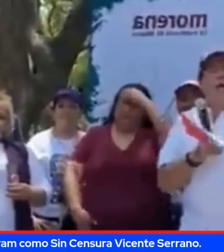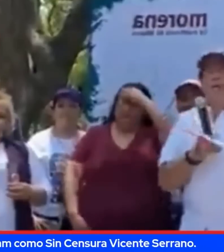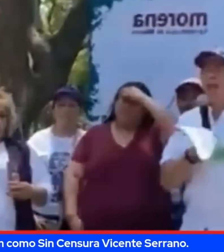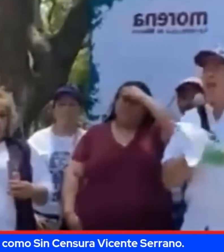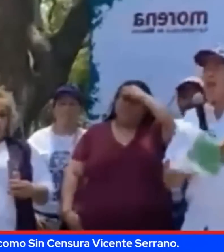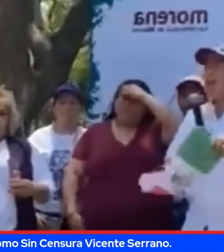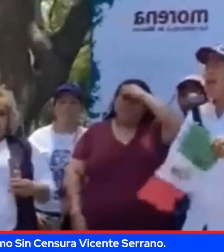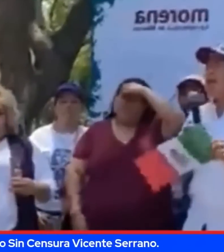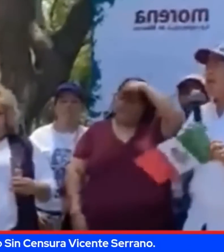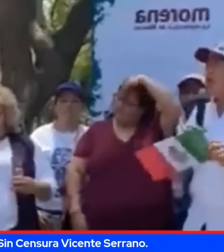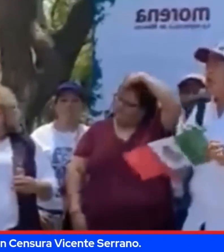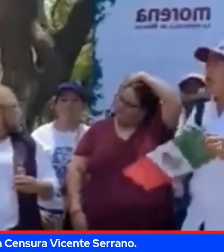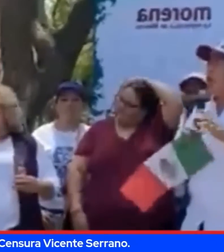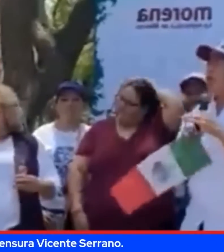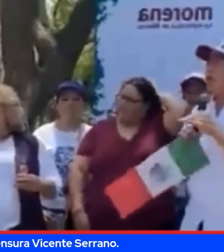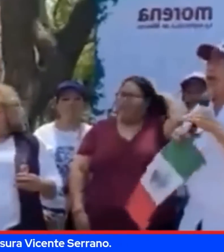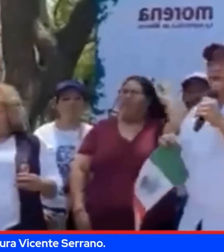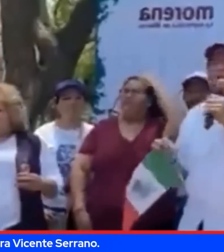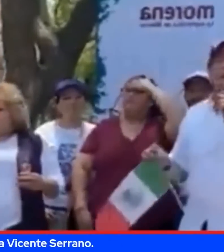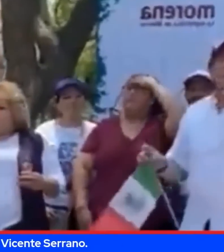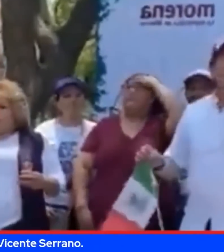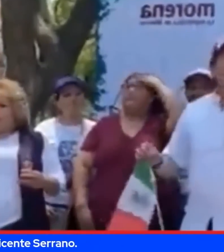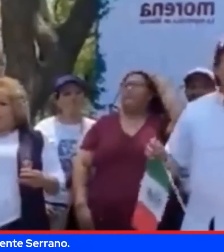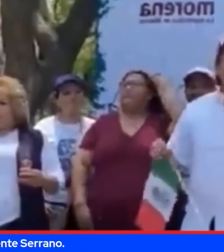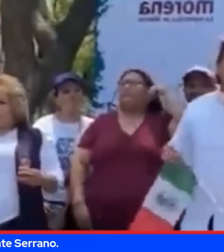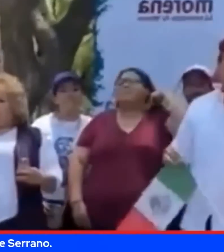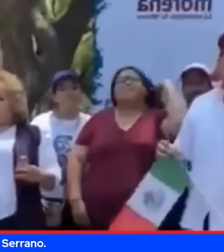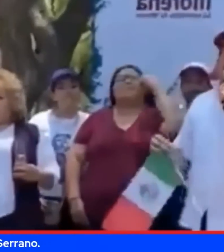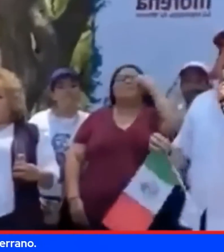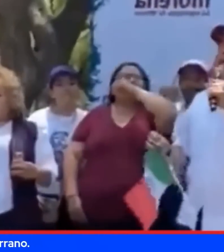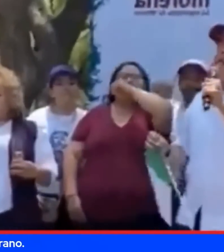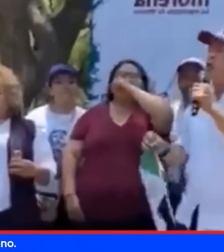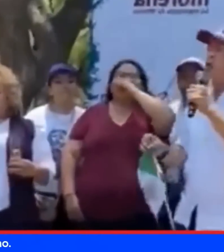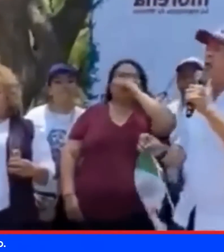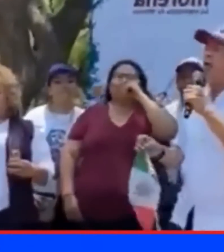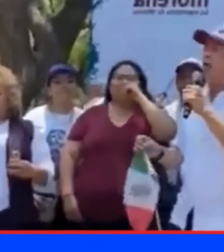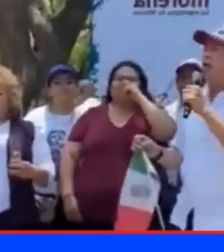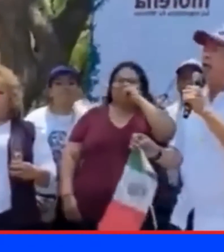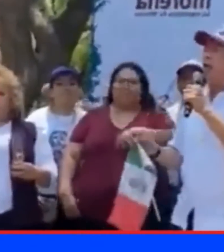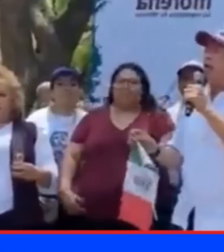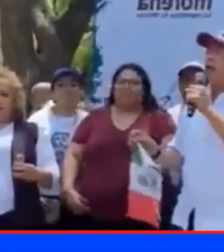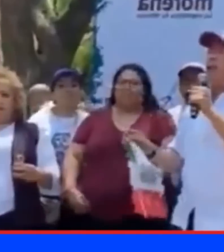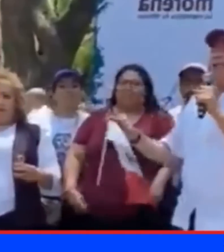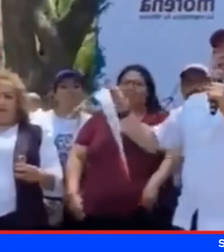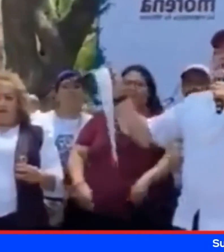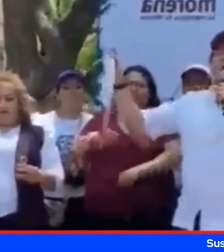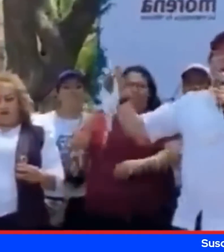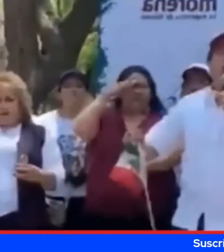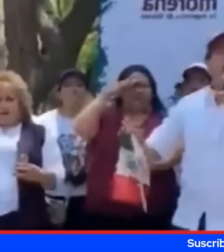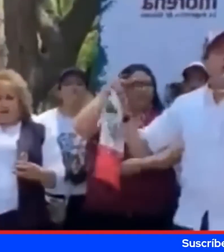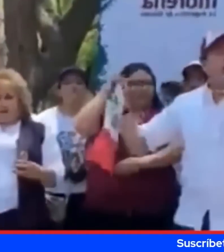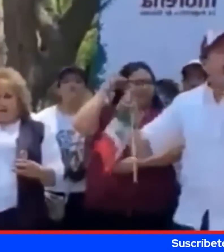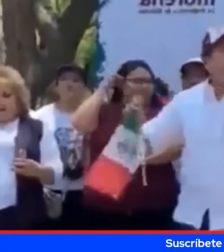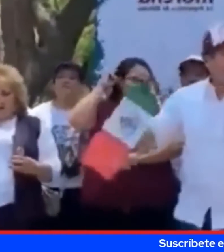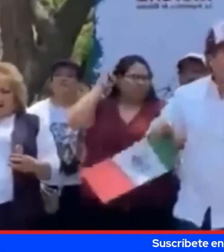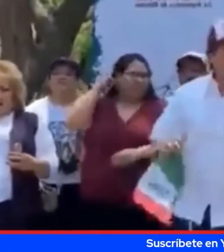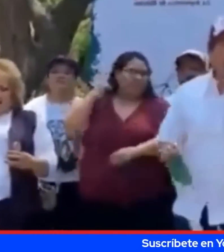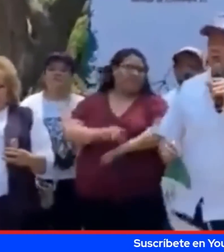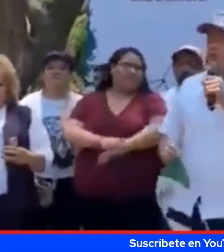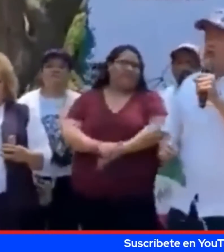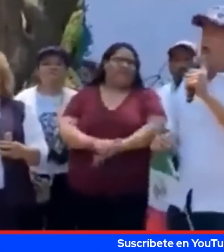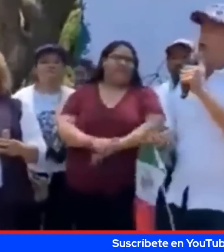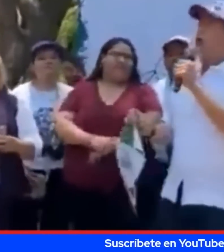retomamos la denuncia que hizo nuestro presidente en 2014 y presentamos